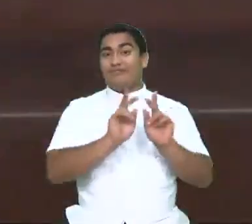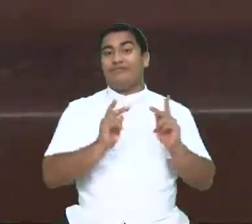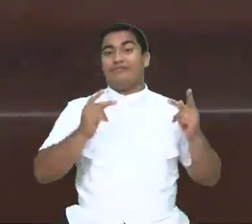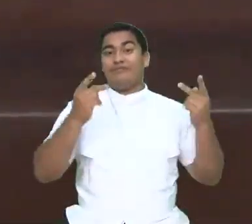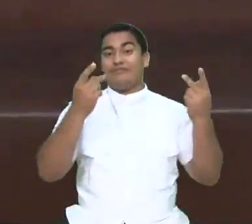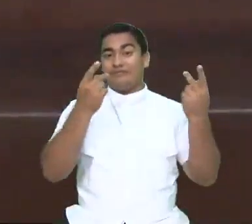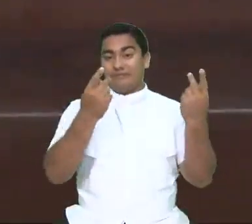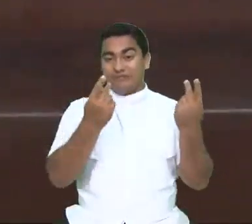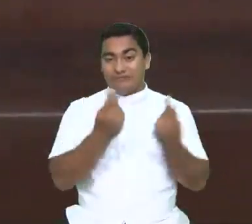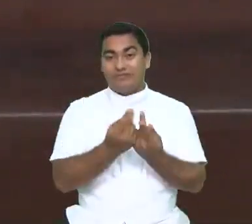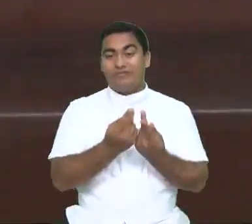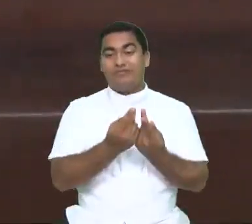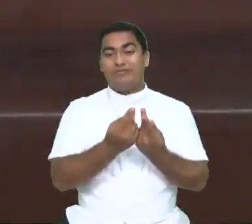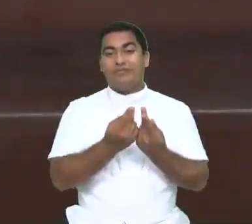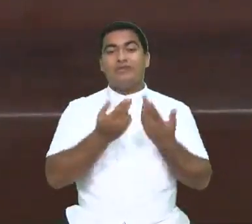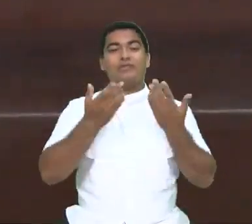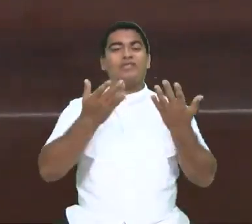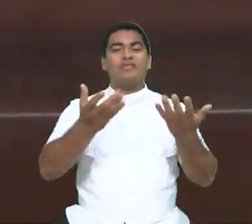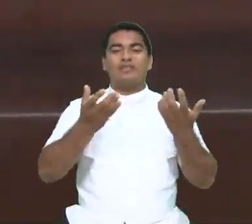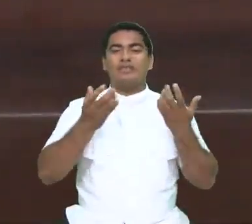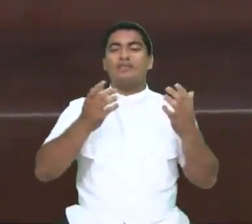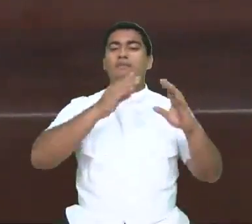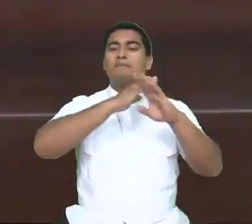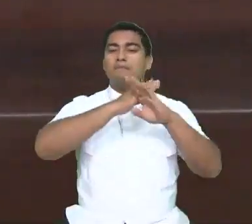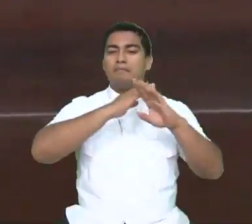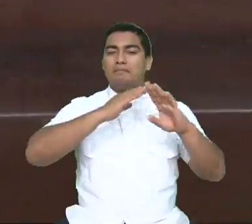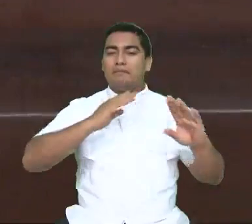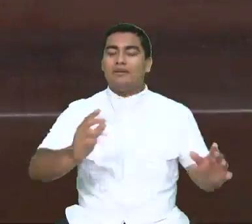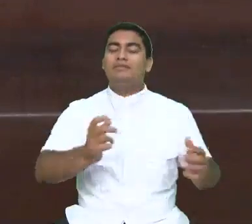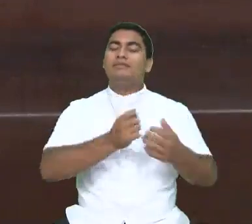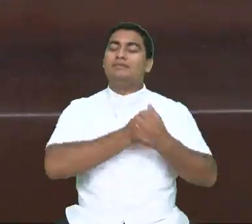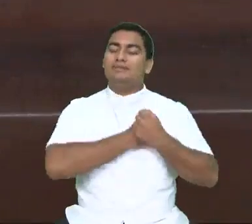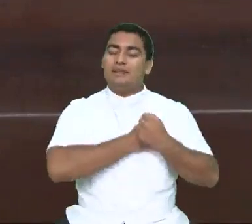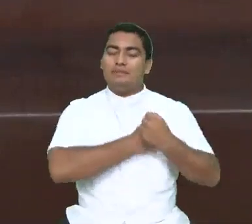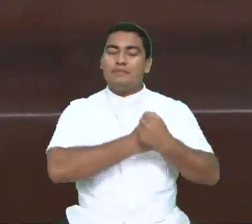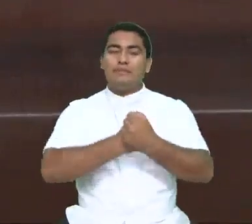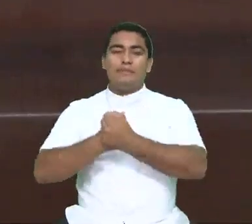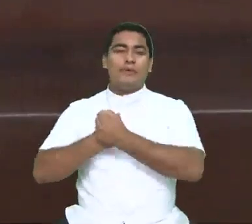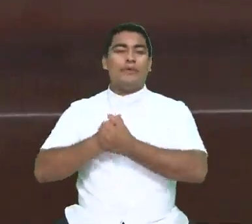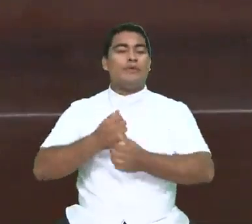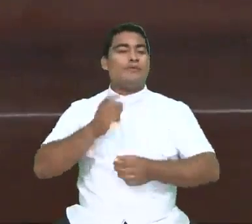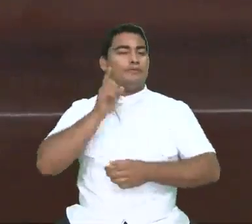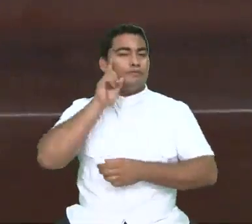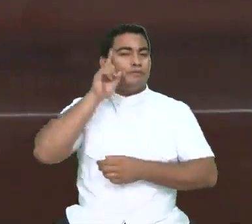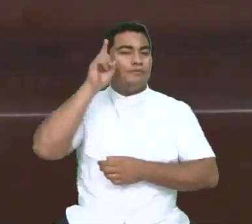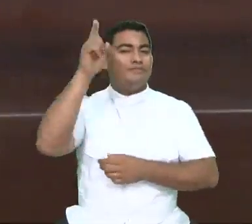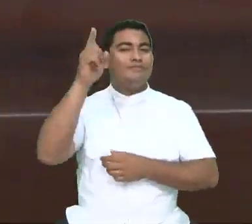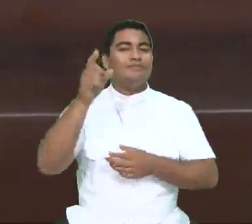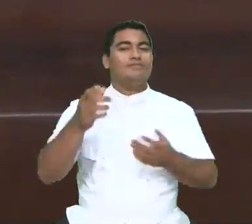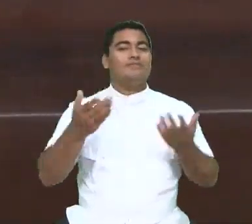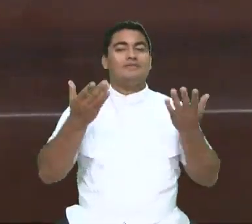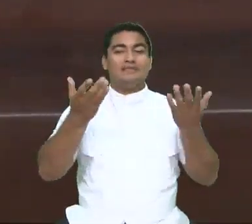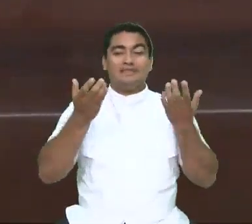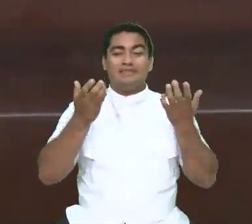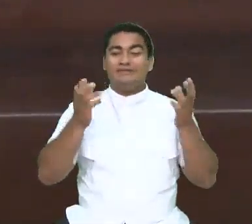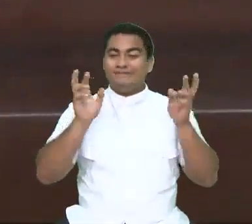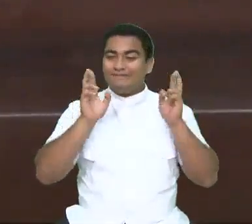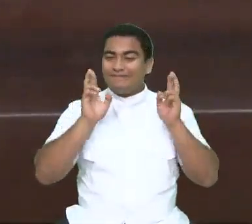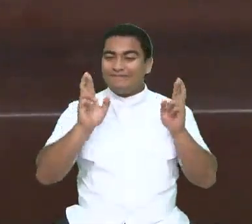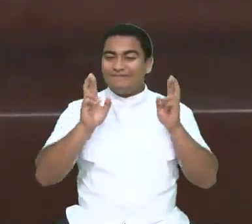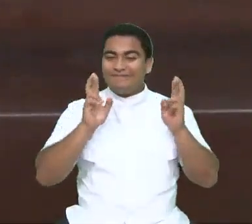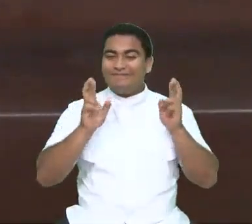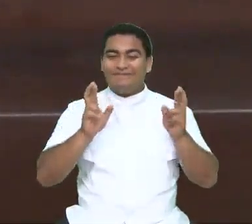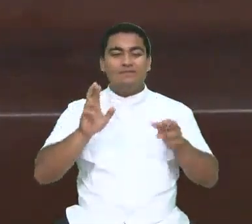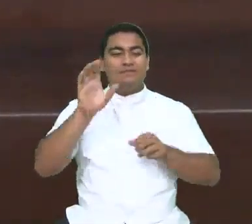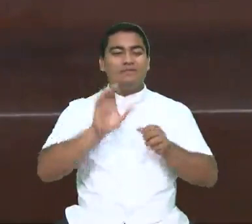este pueblo, quiere paz, armonía y prosperidad. Esos son los retos de cada uno